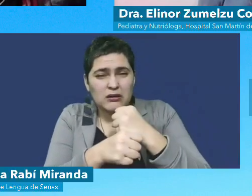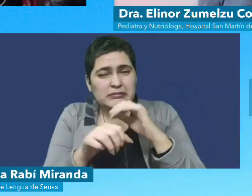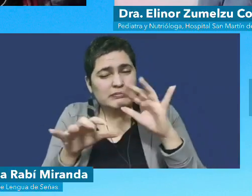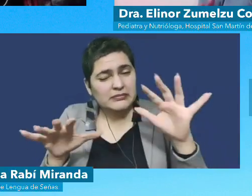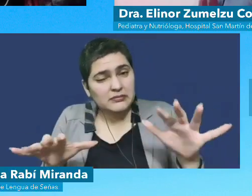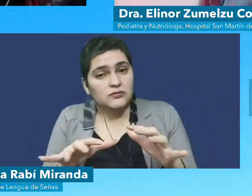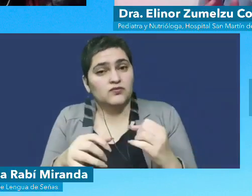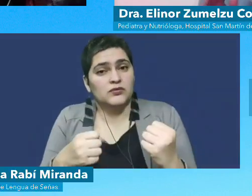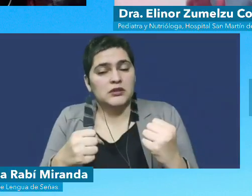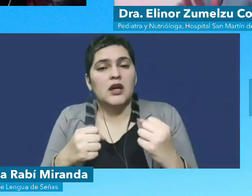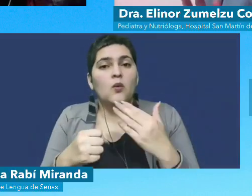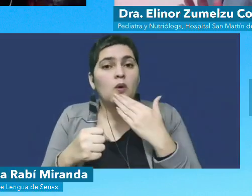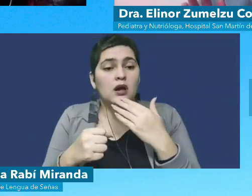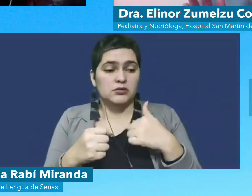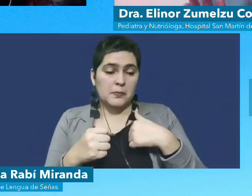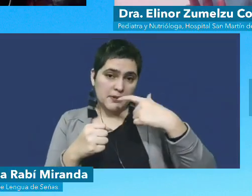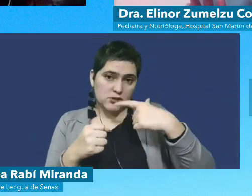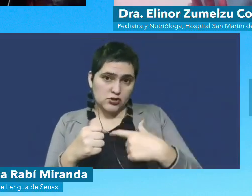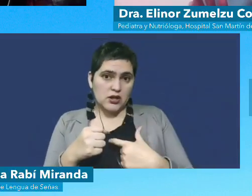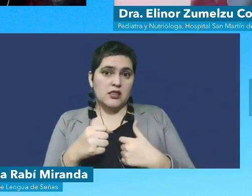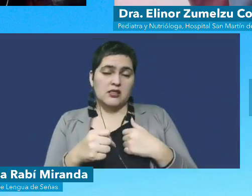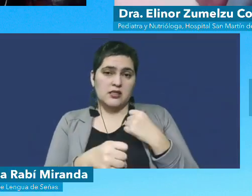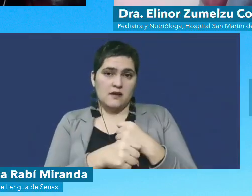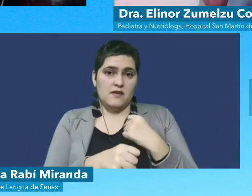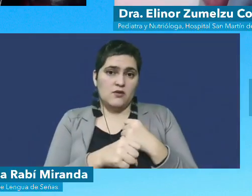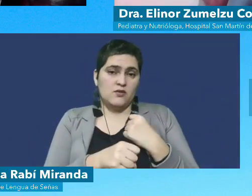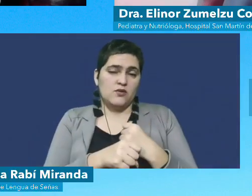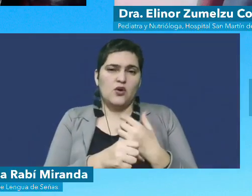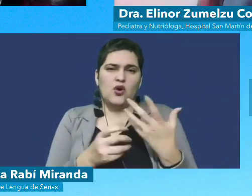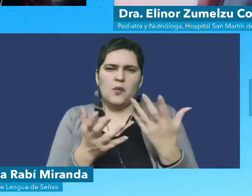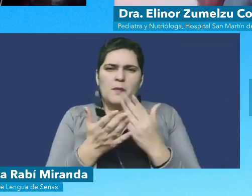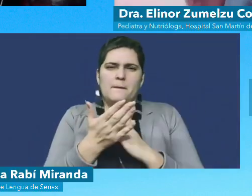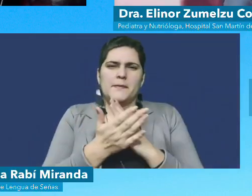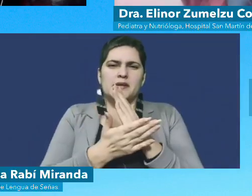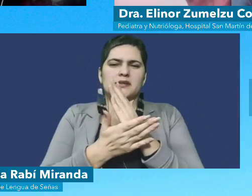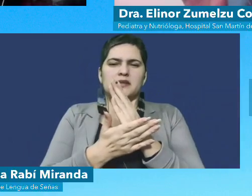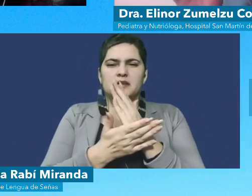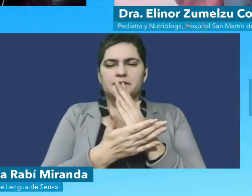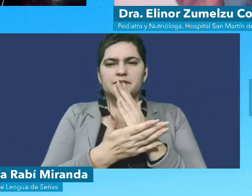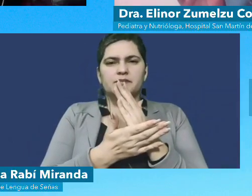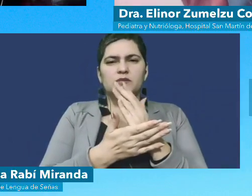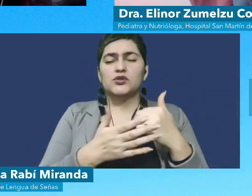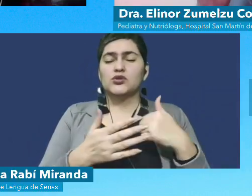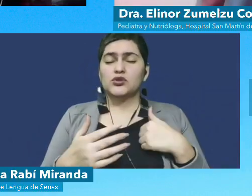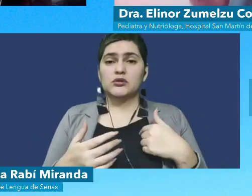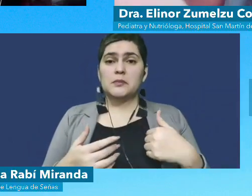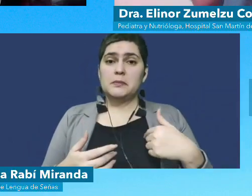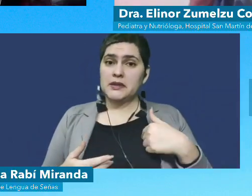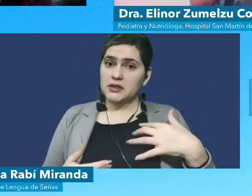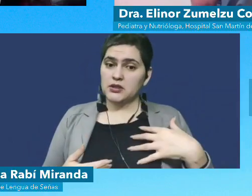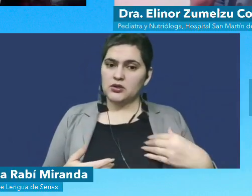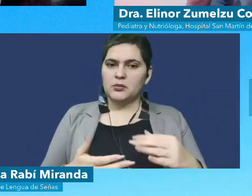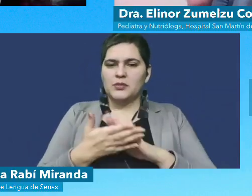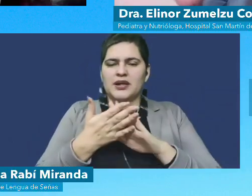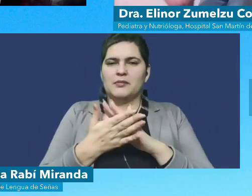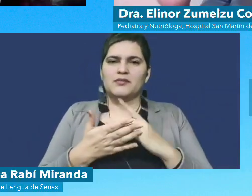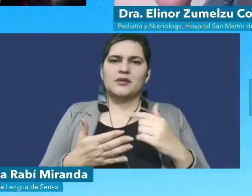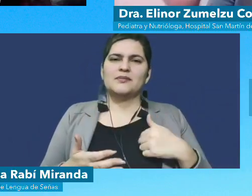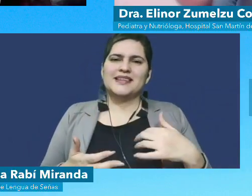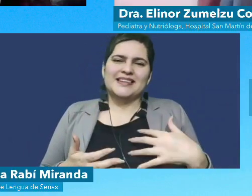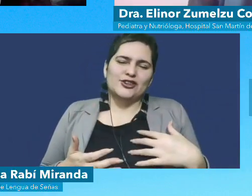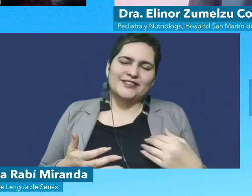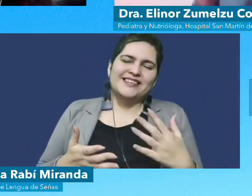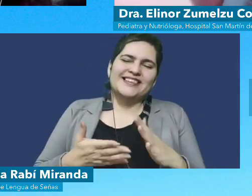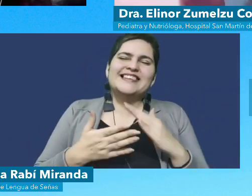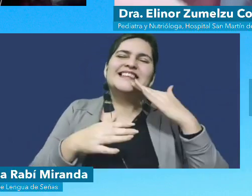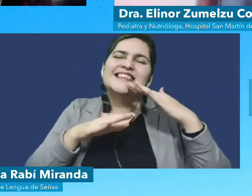personal, pero ¿cómo parte uno? Uno parte, tengo a mí, yo soy pediatra, así que voy a hablar siempre de los niños, ¿no es cierto? Pero